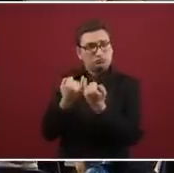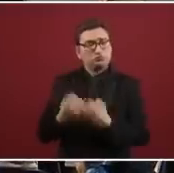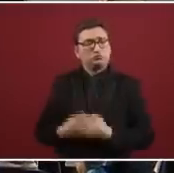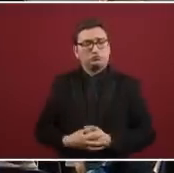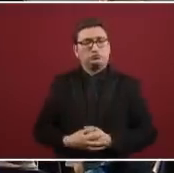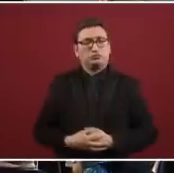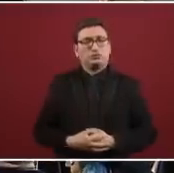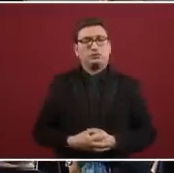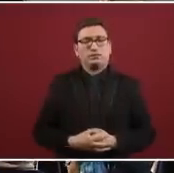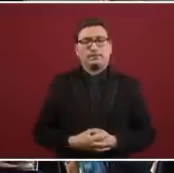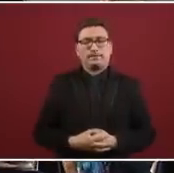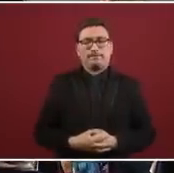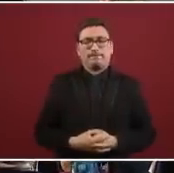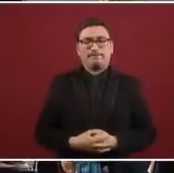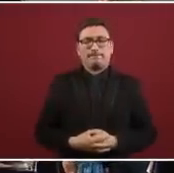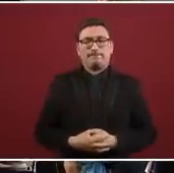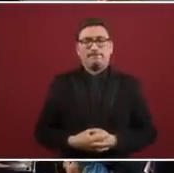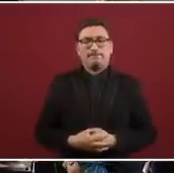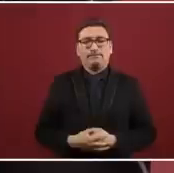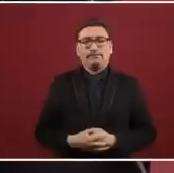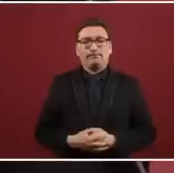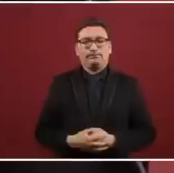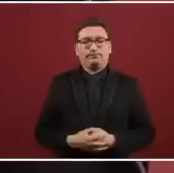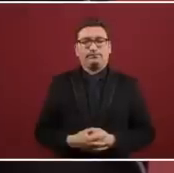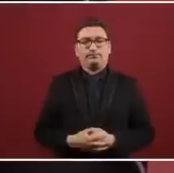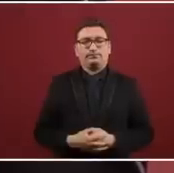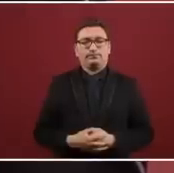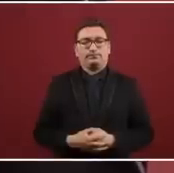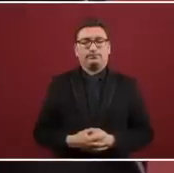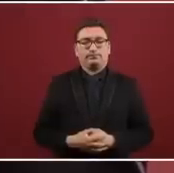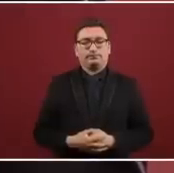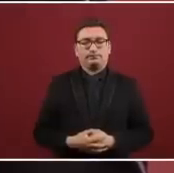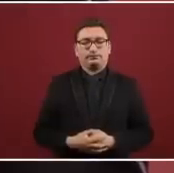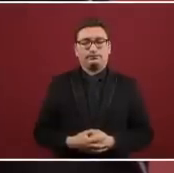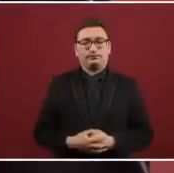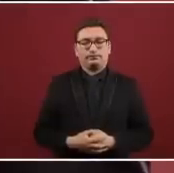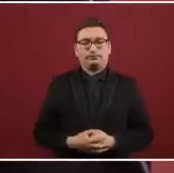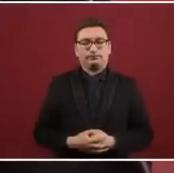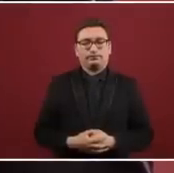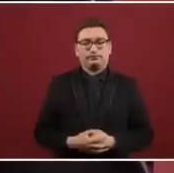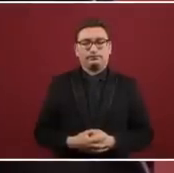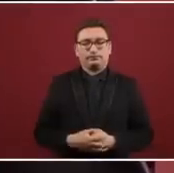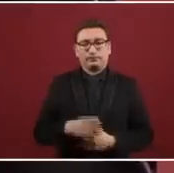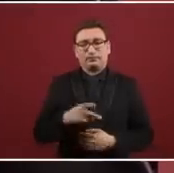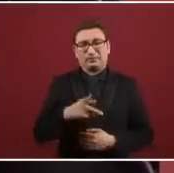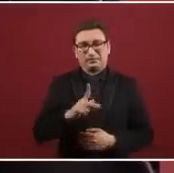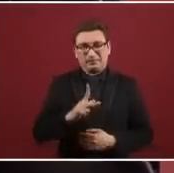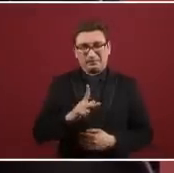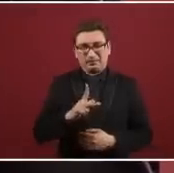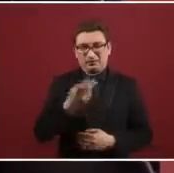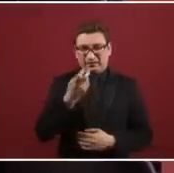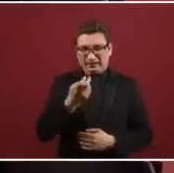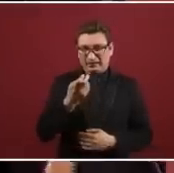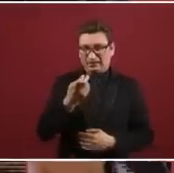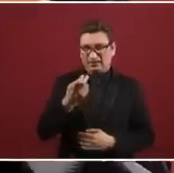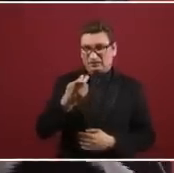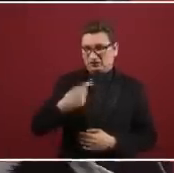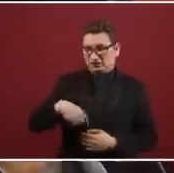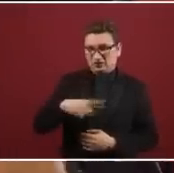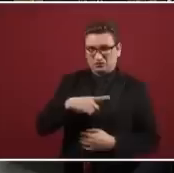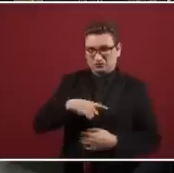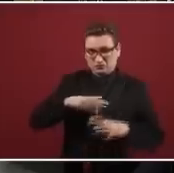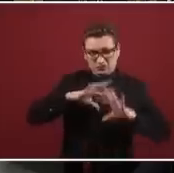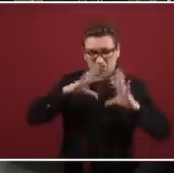pero consideramos que iba a ser bastante difícil lograr